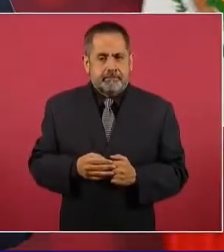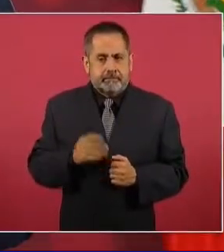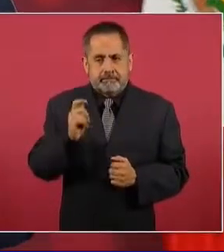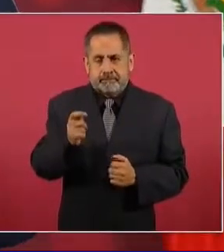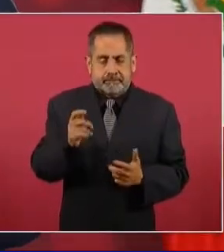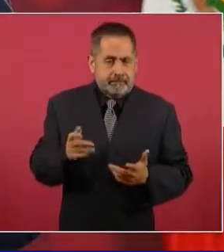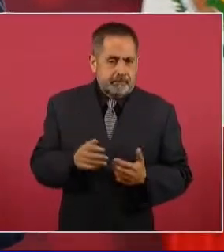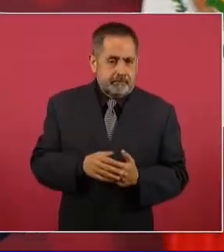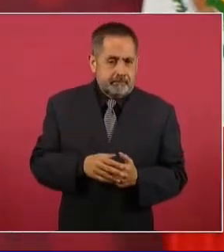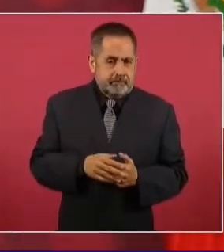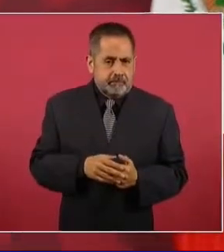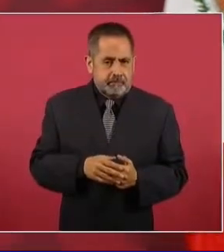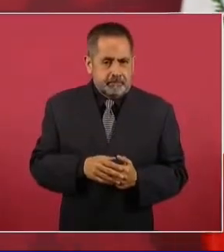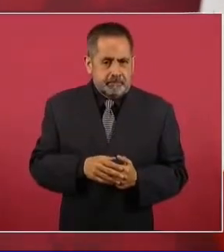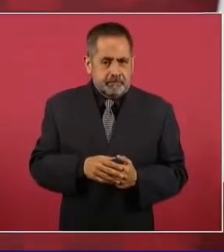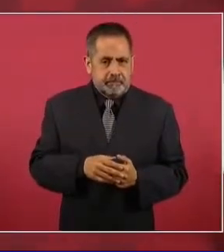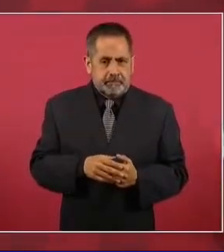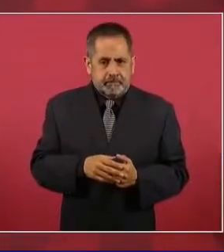de